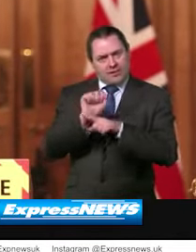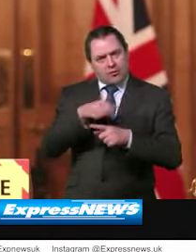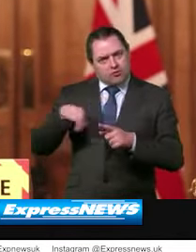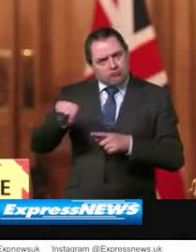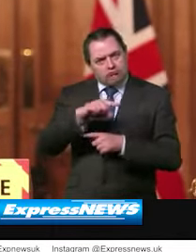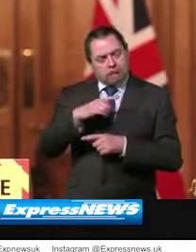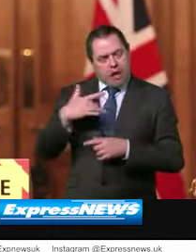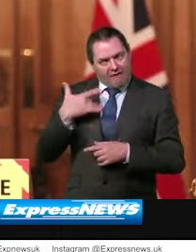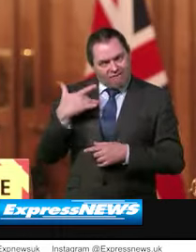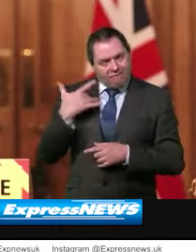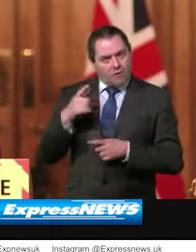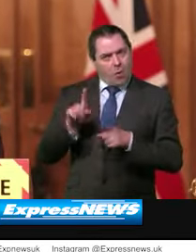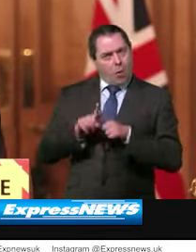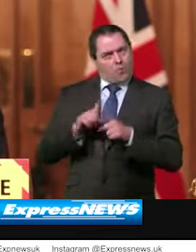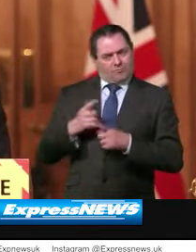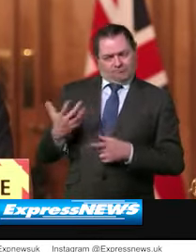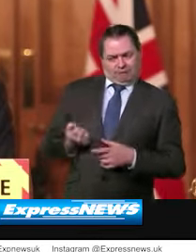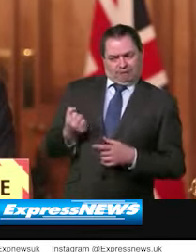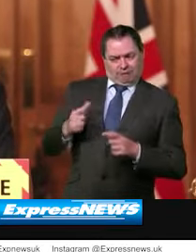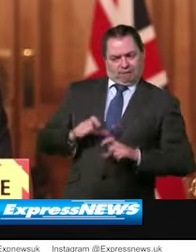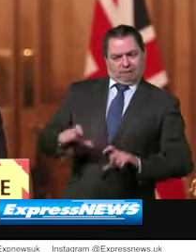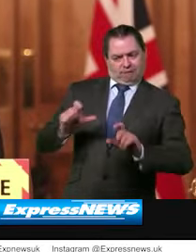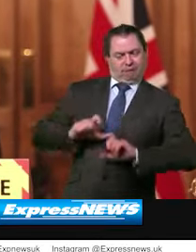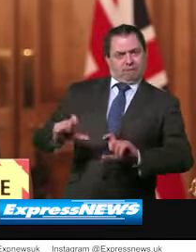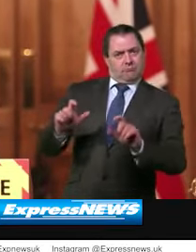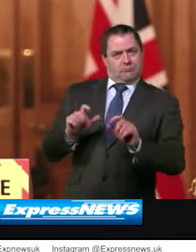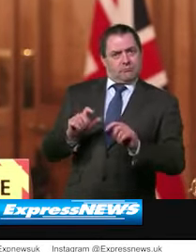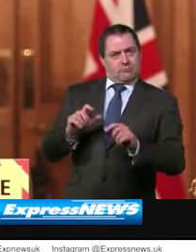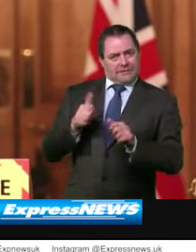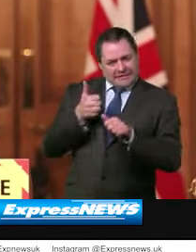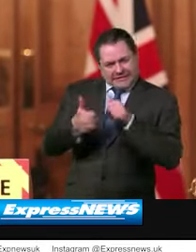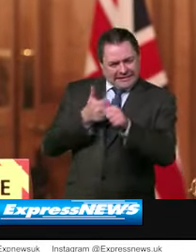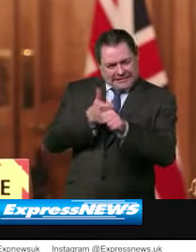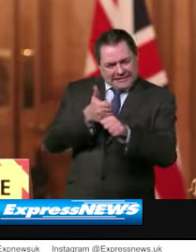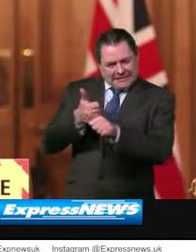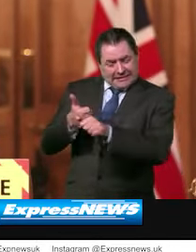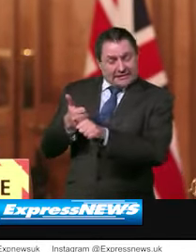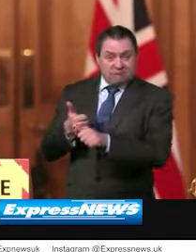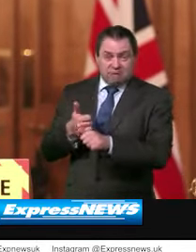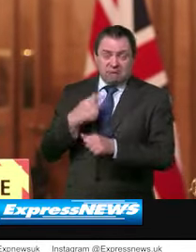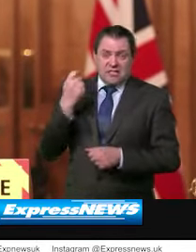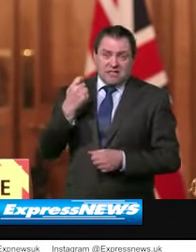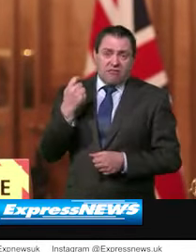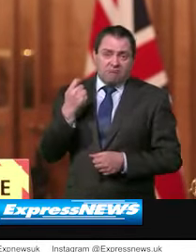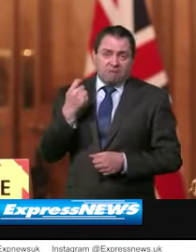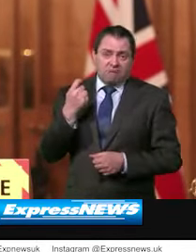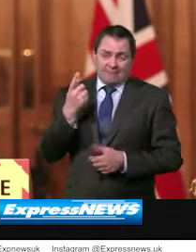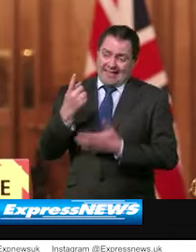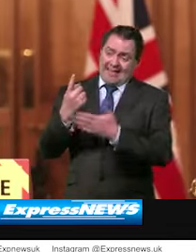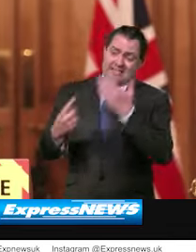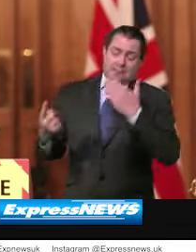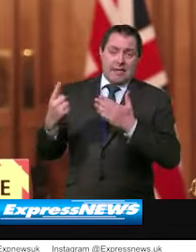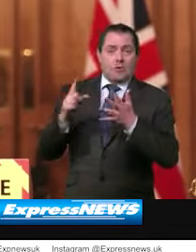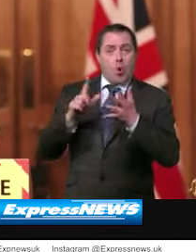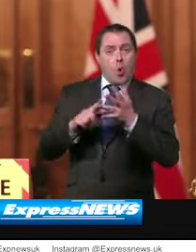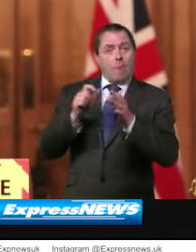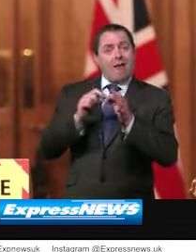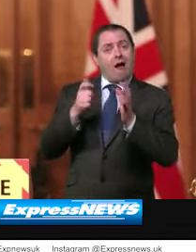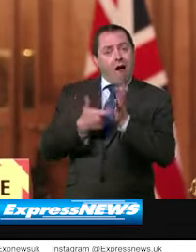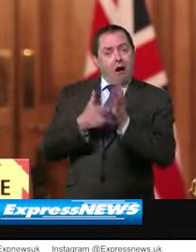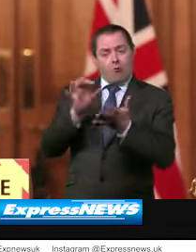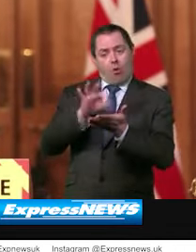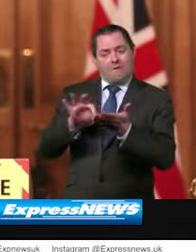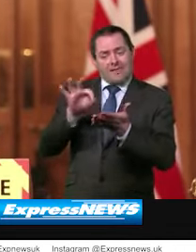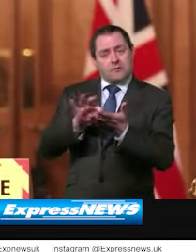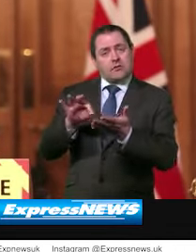está funcionando y la oficina de responsabilidad presupuestaria independiente ha demostrado hoy que debido a